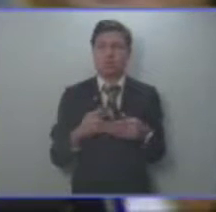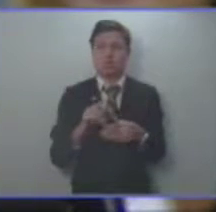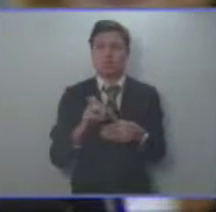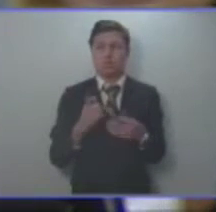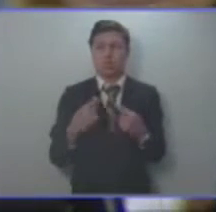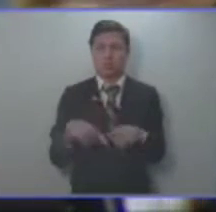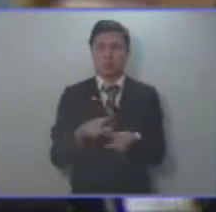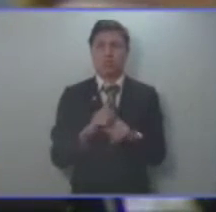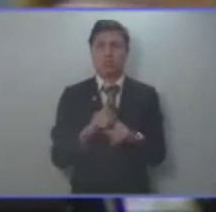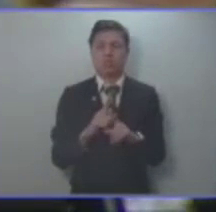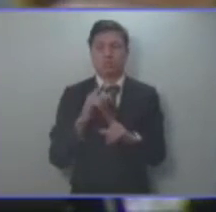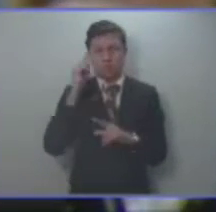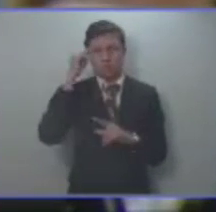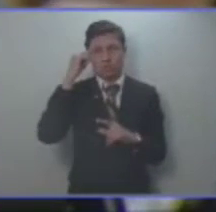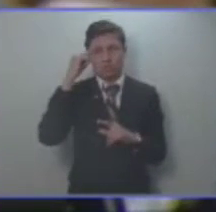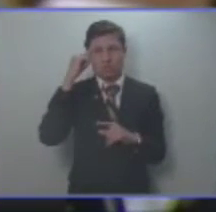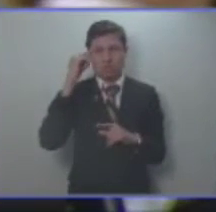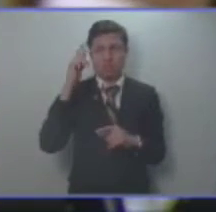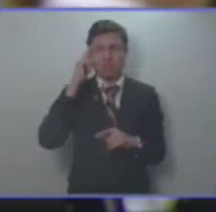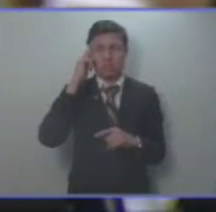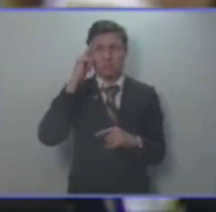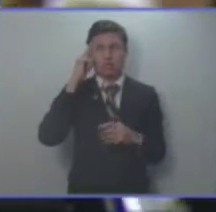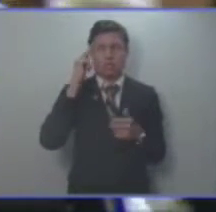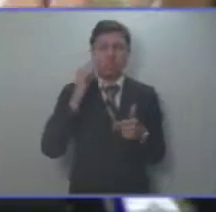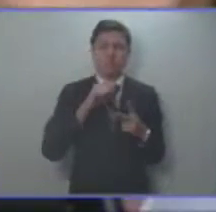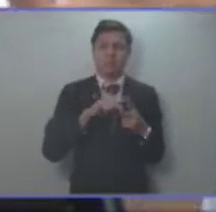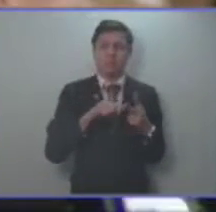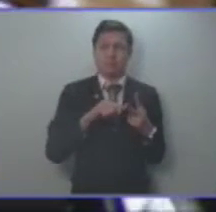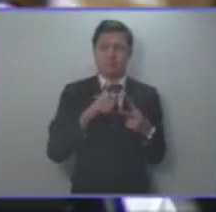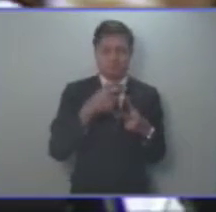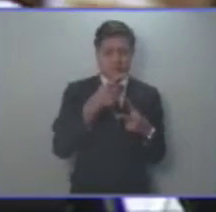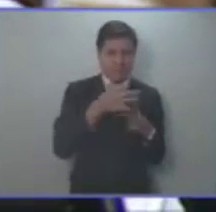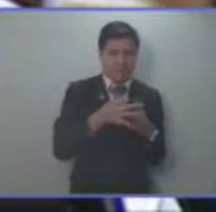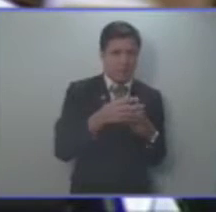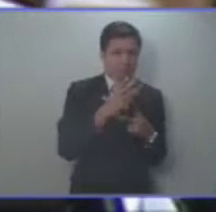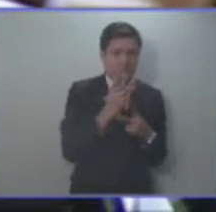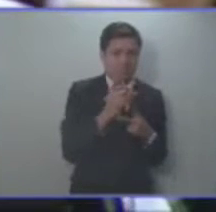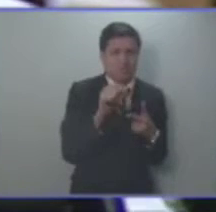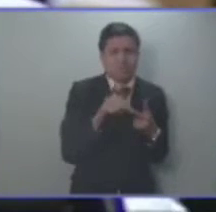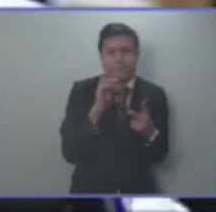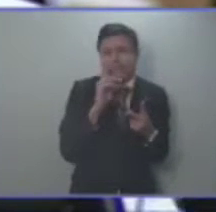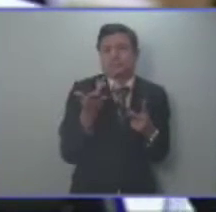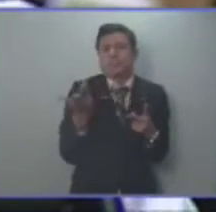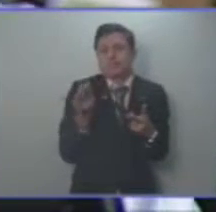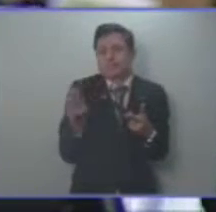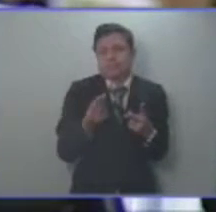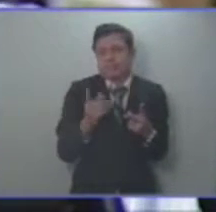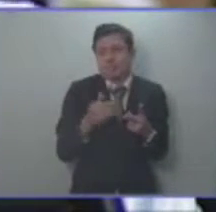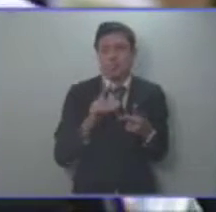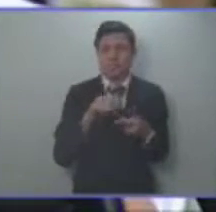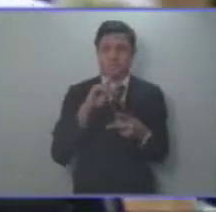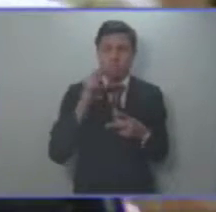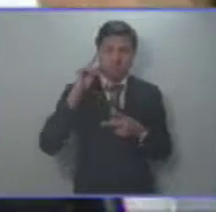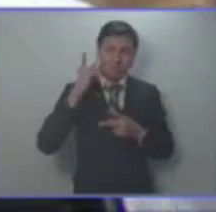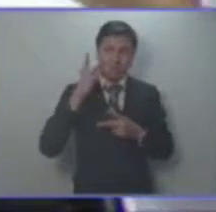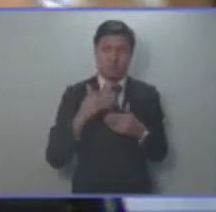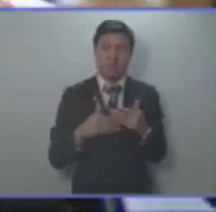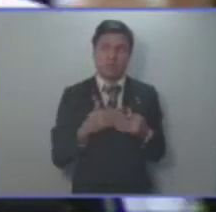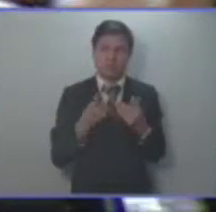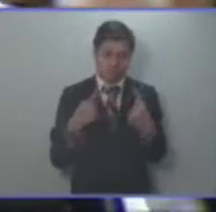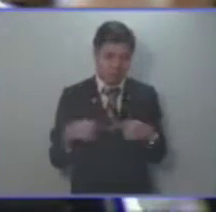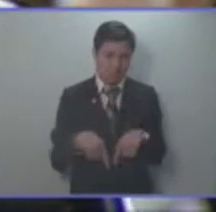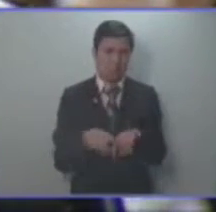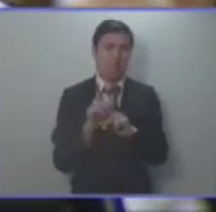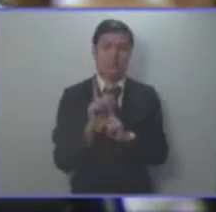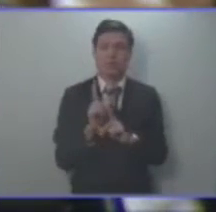continúe con el análisis de razonabilidad correcto eso no inhibe que el procedimiento sigue